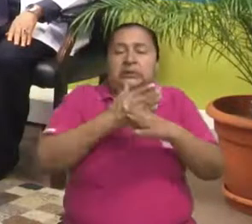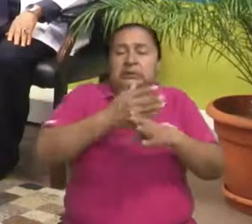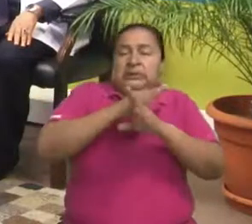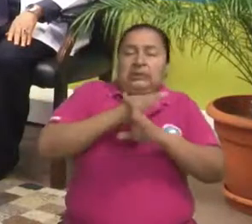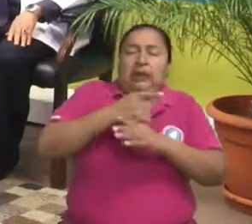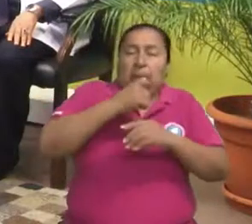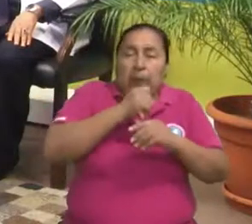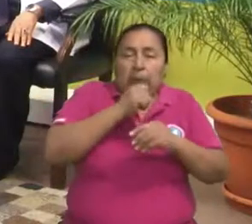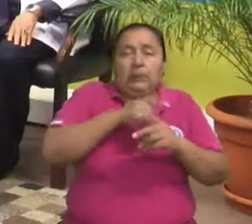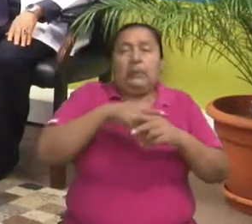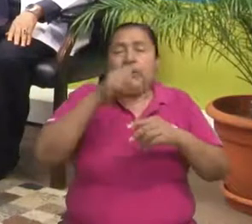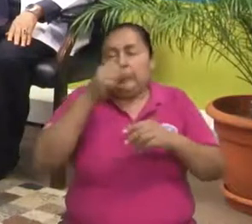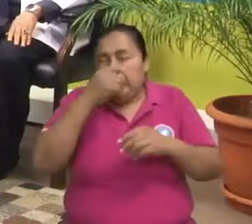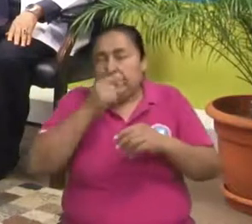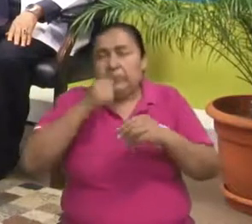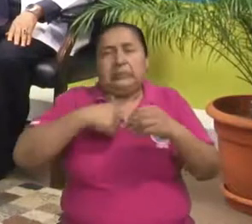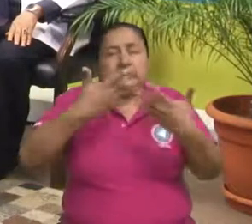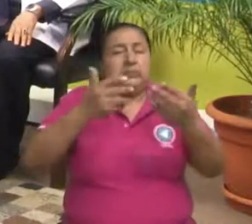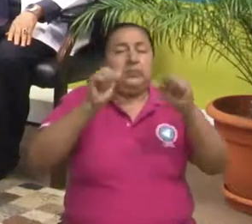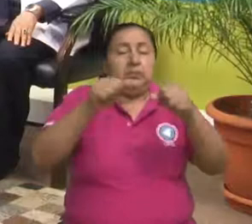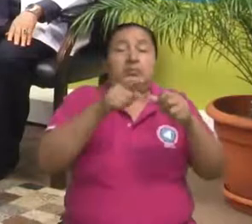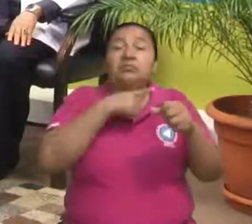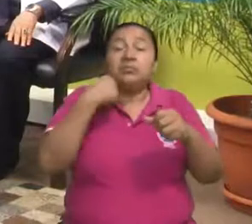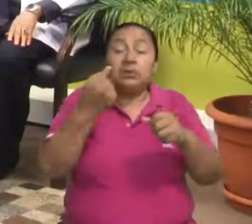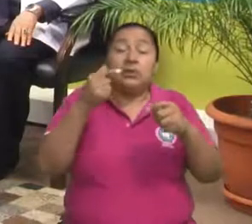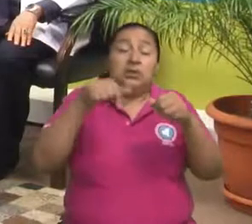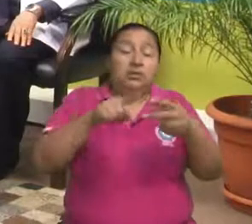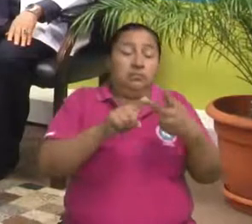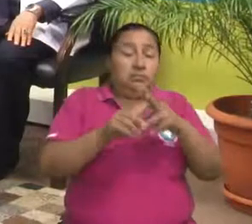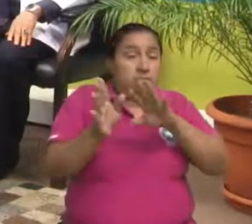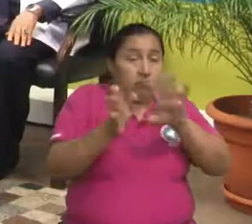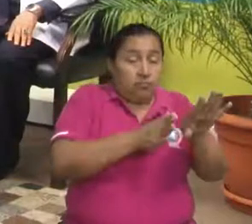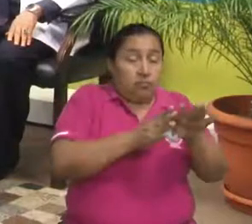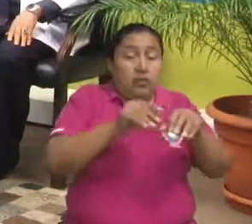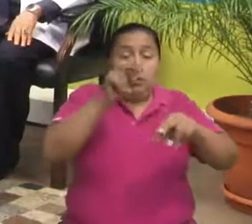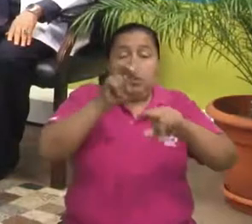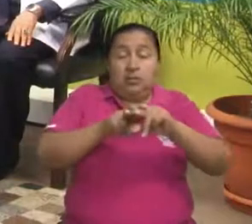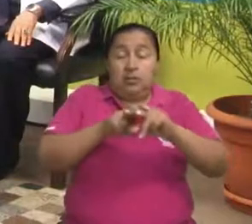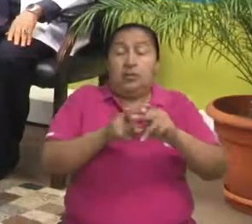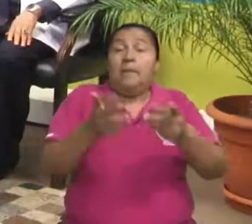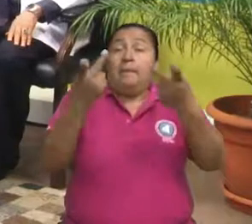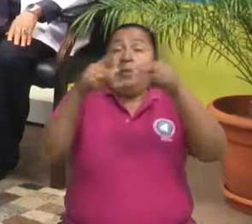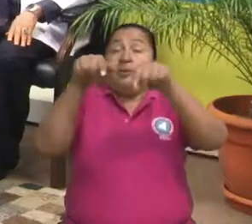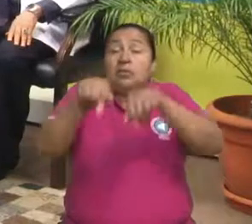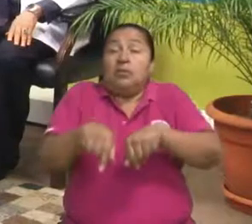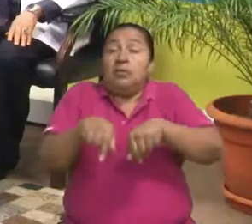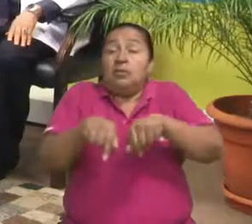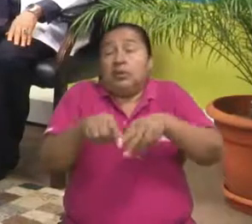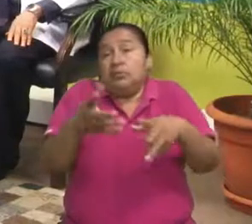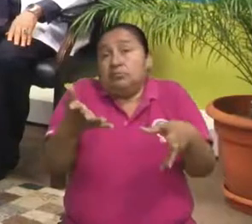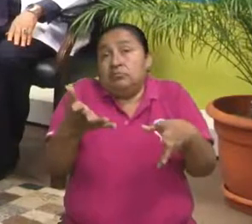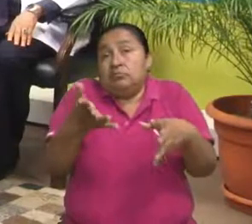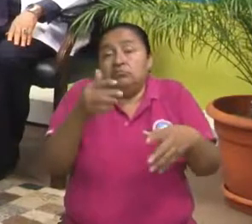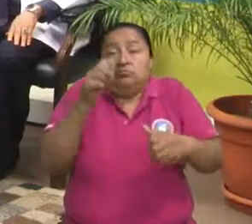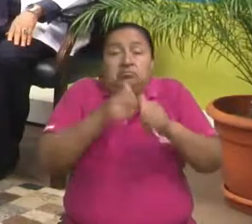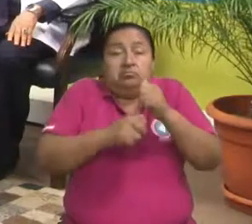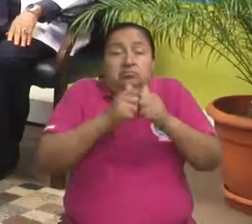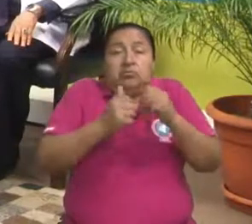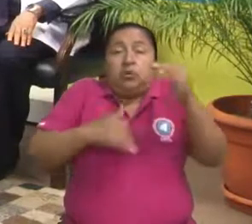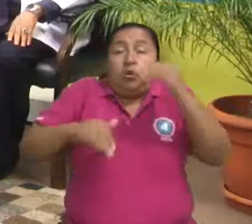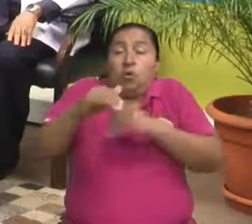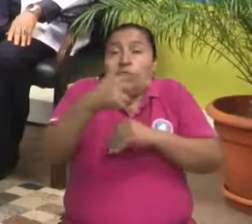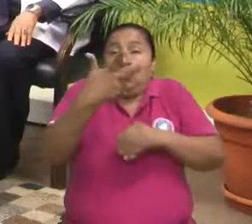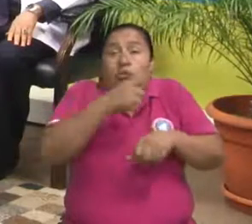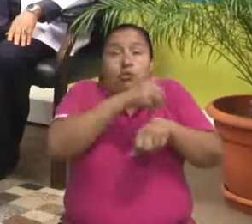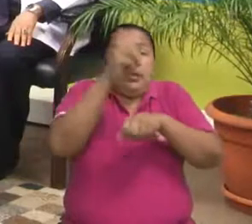antihistamínico, antitusivo, ¿verdad? Si es un problema viral. Ahora, si ya es más de